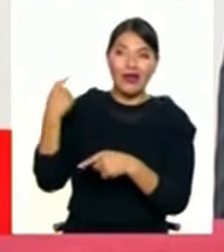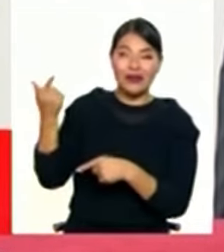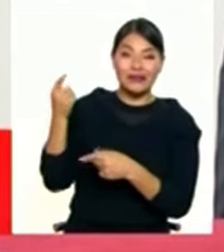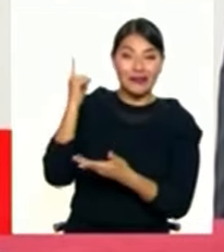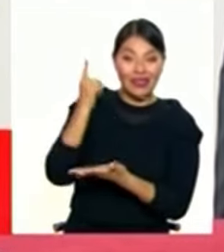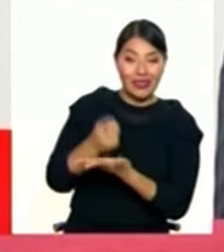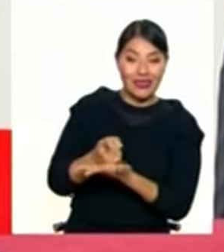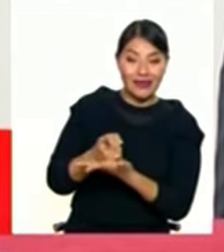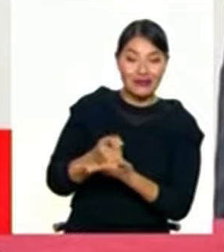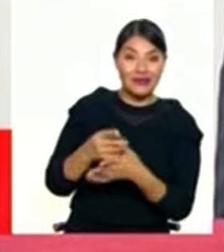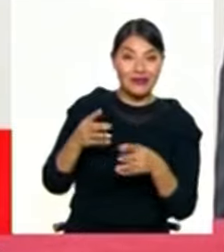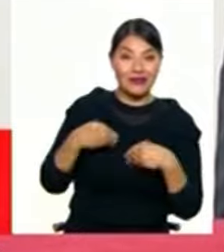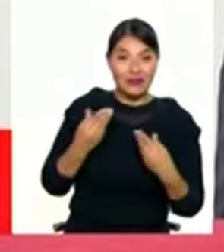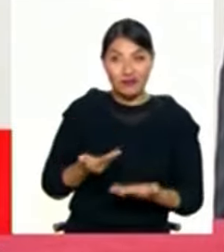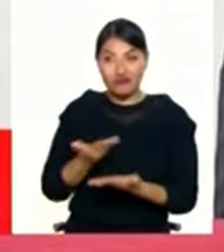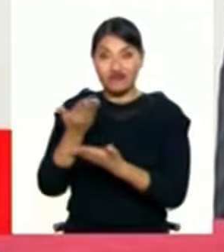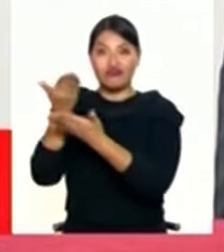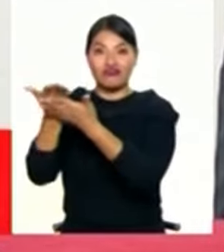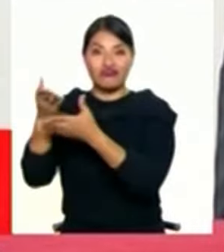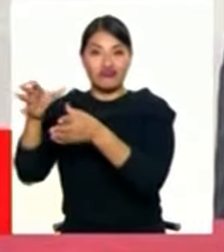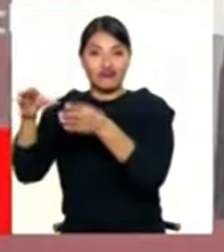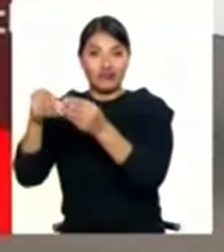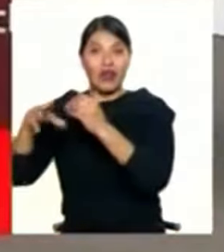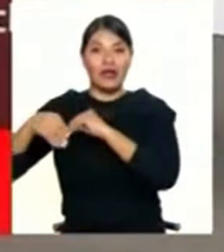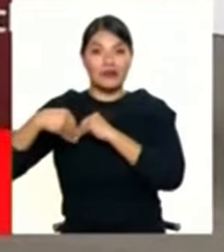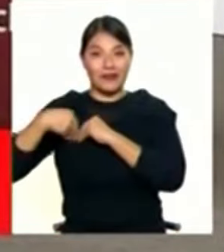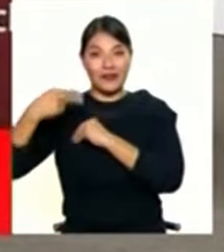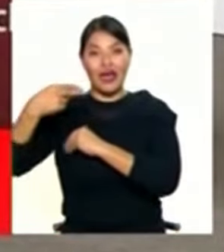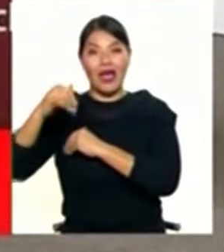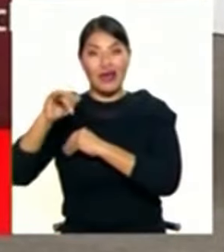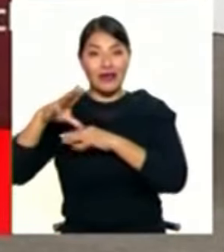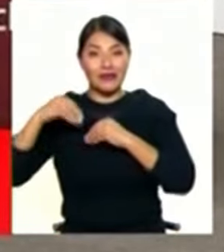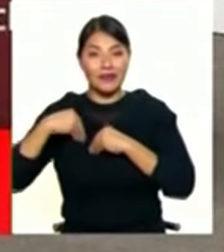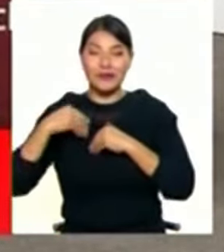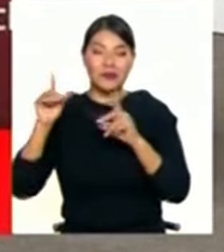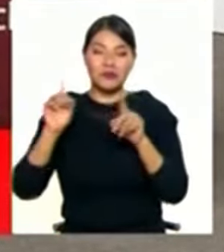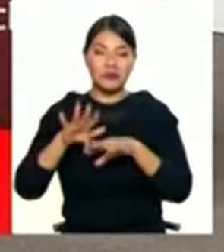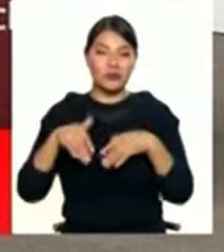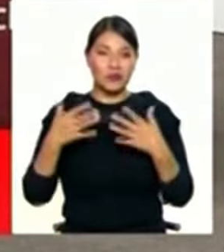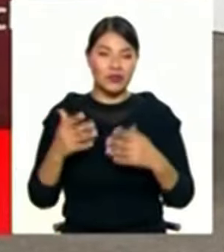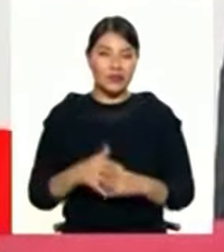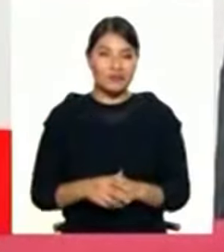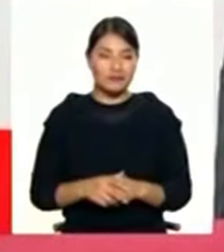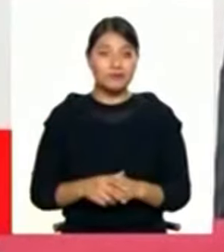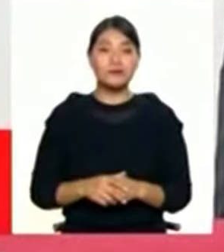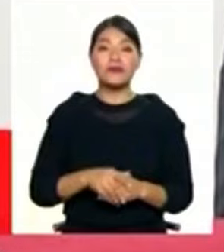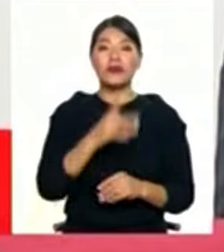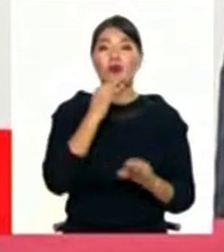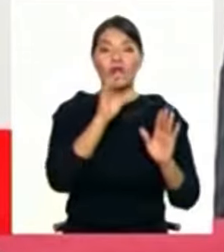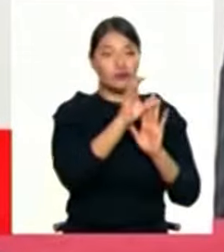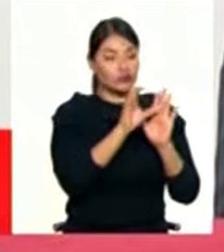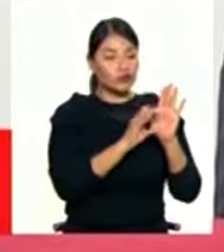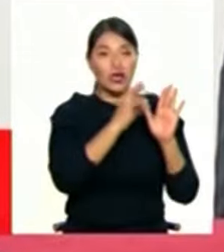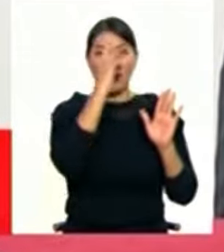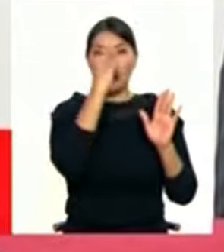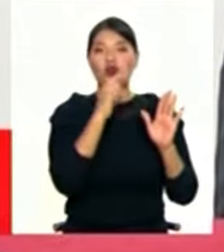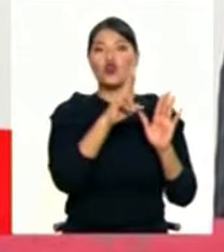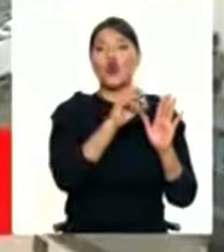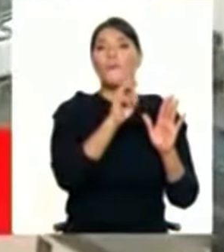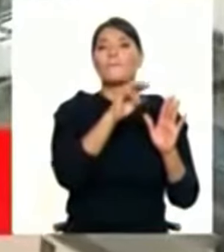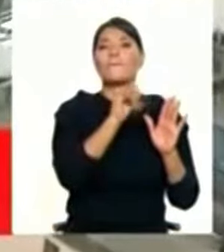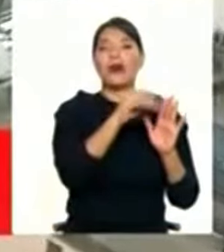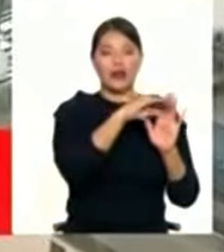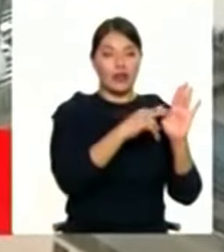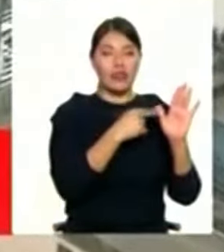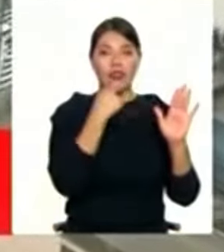esta denuncia pueda ser acogida por la Corte Penal Internacional. Okay. El ministro explicó que el Estatuto de Roma prohíbe admitir una